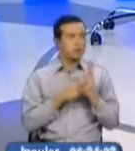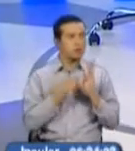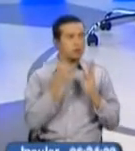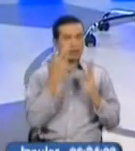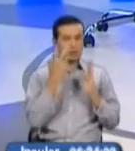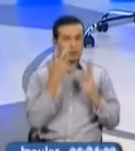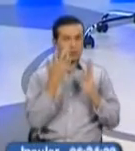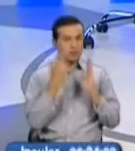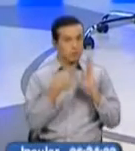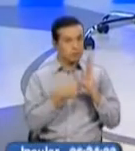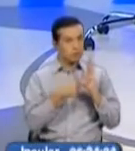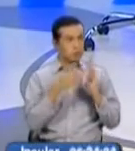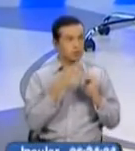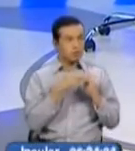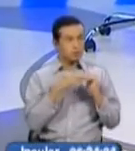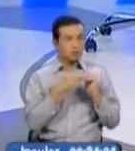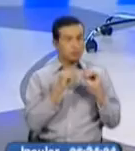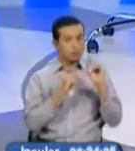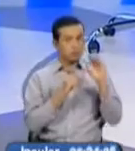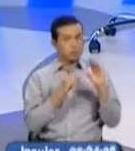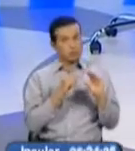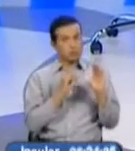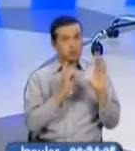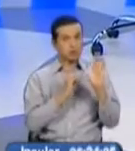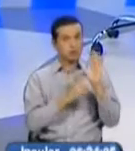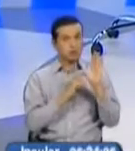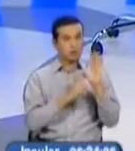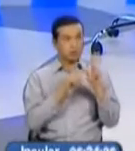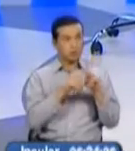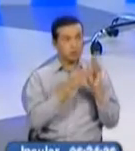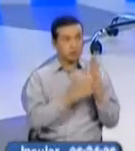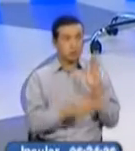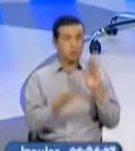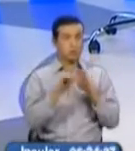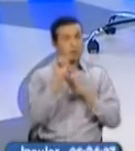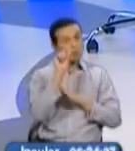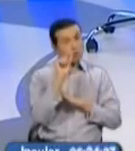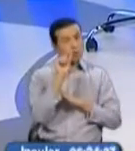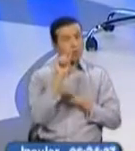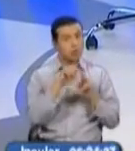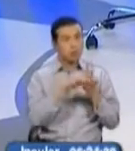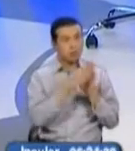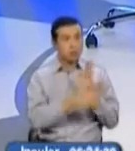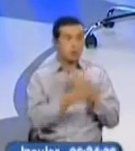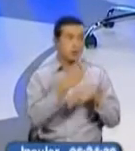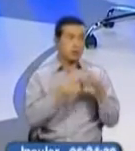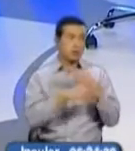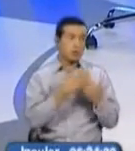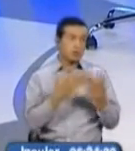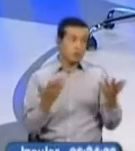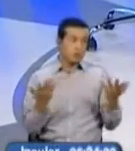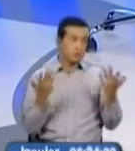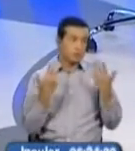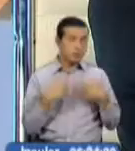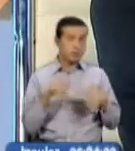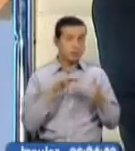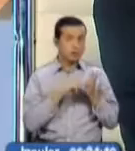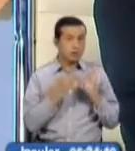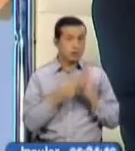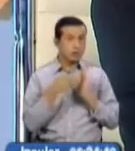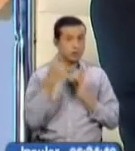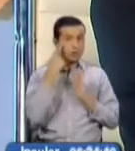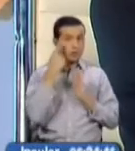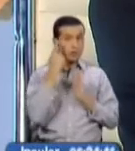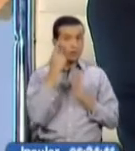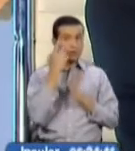no deja de ser si bien importante un capital de arranque bajo para el inicio de algo esto significaría que